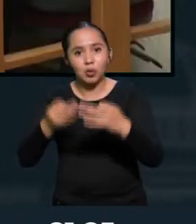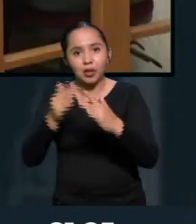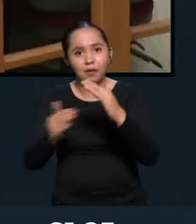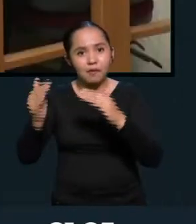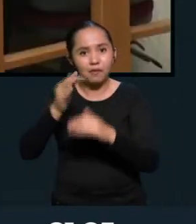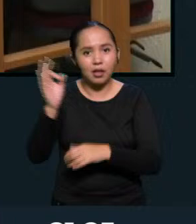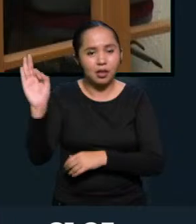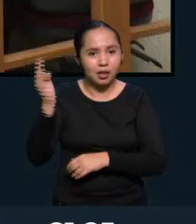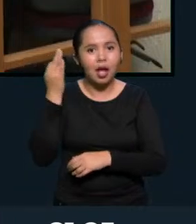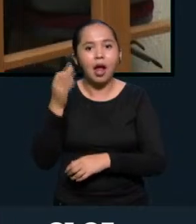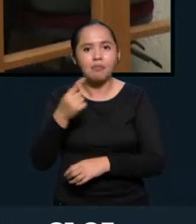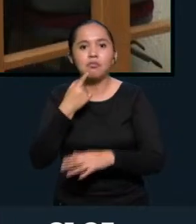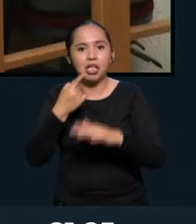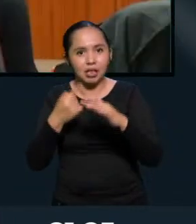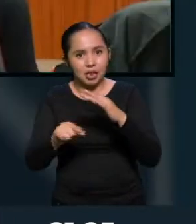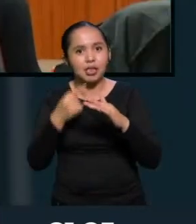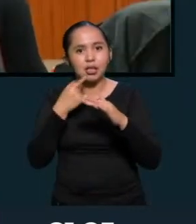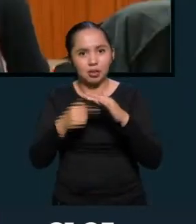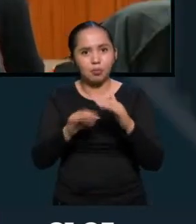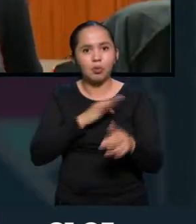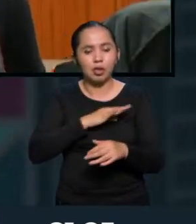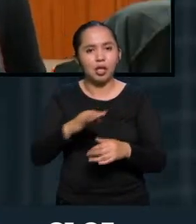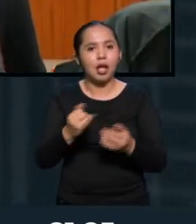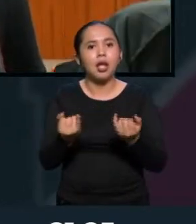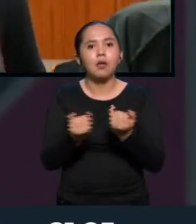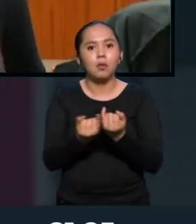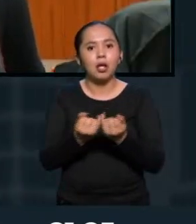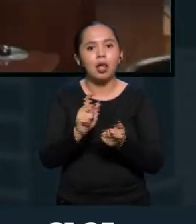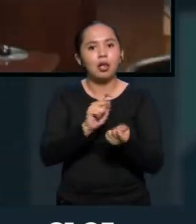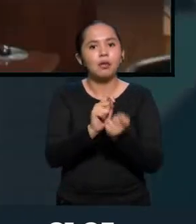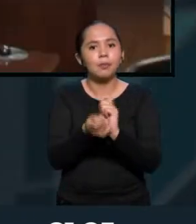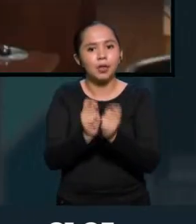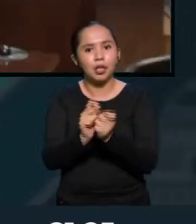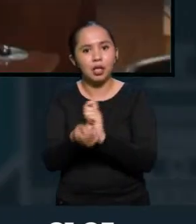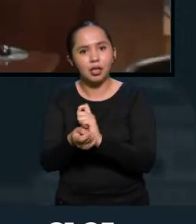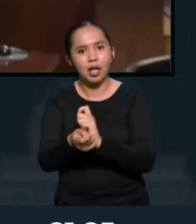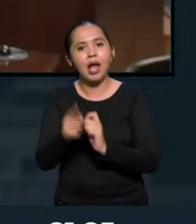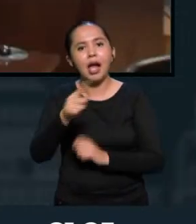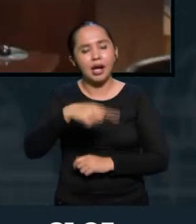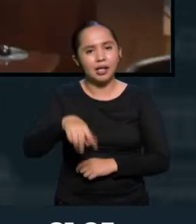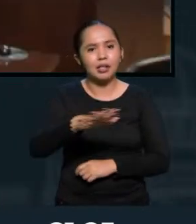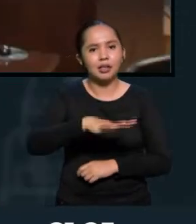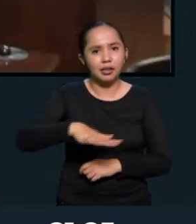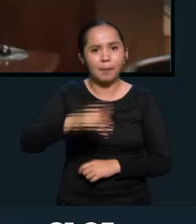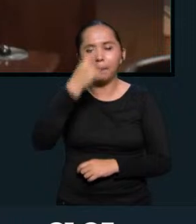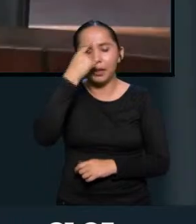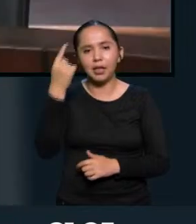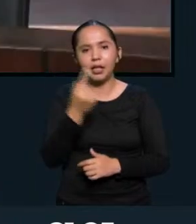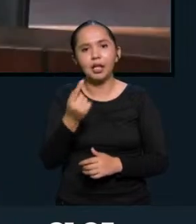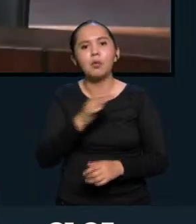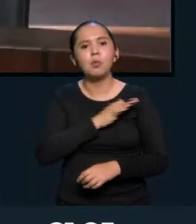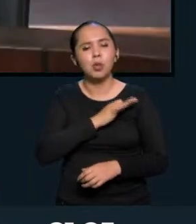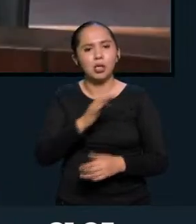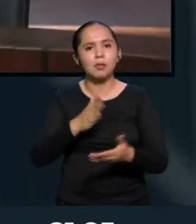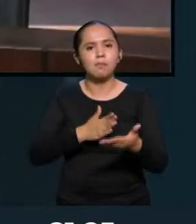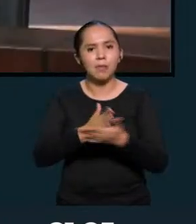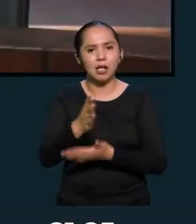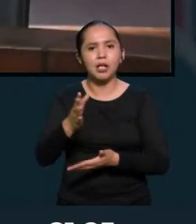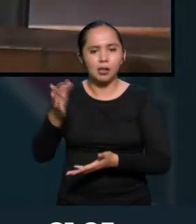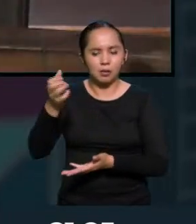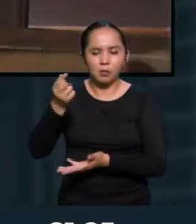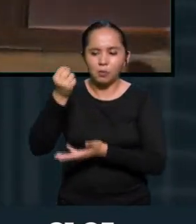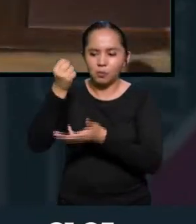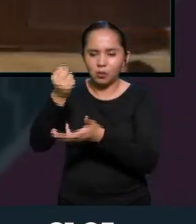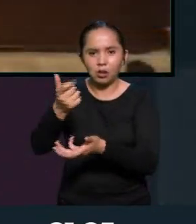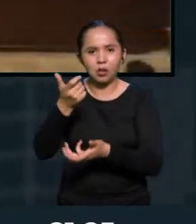una finalidad y ahora están modificando estos umbrales, digamos, para acceder a los recursos, y